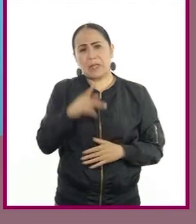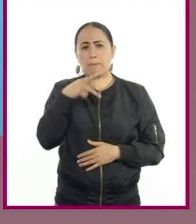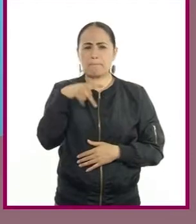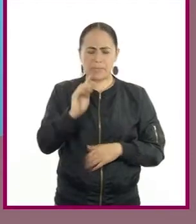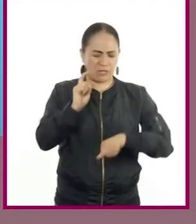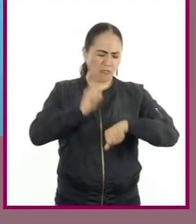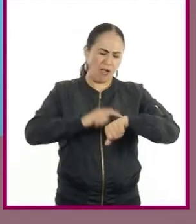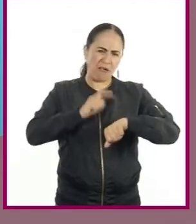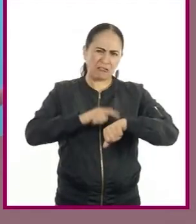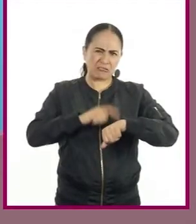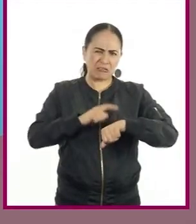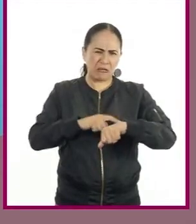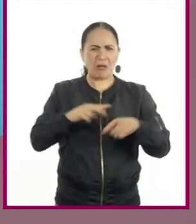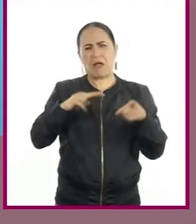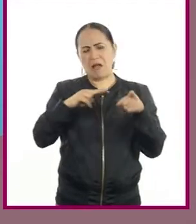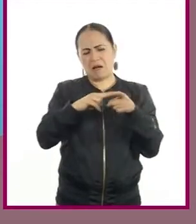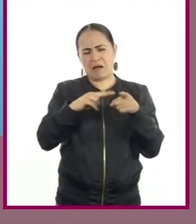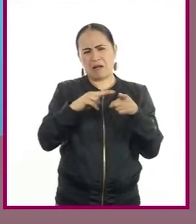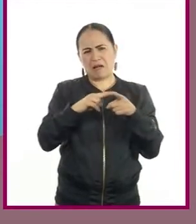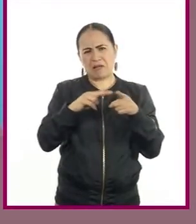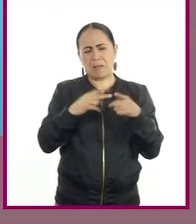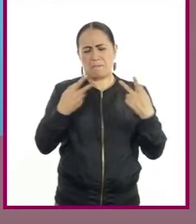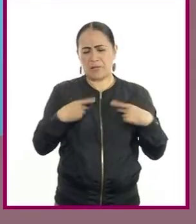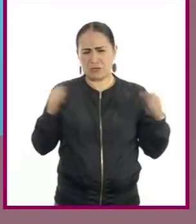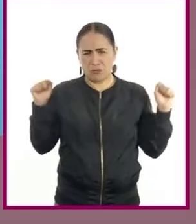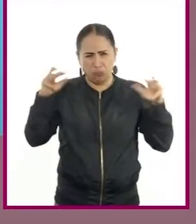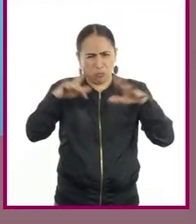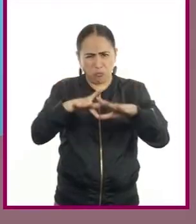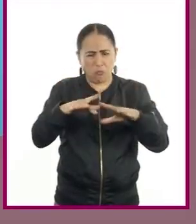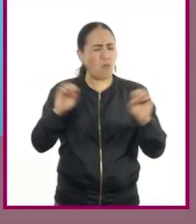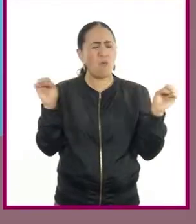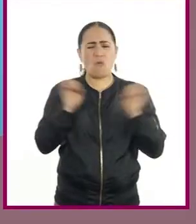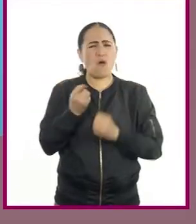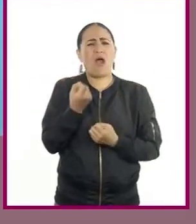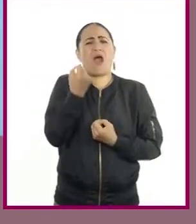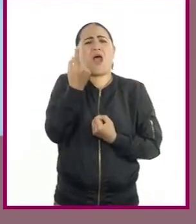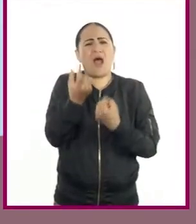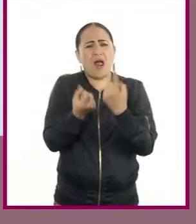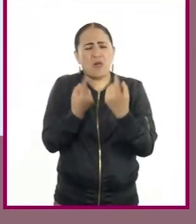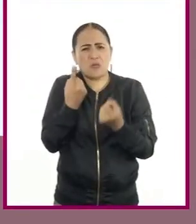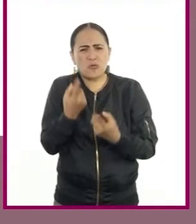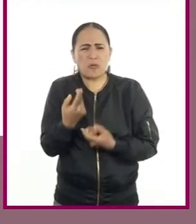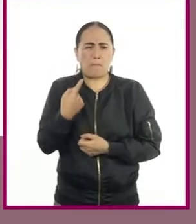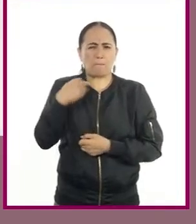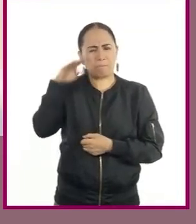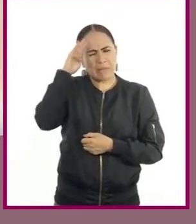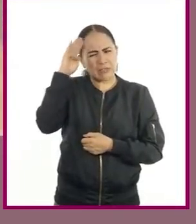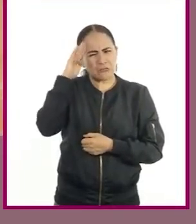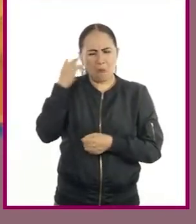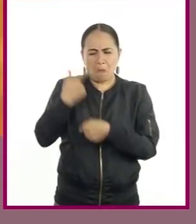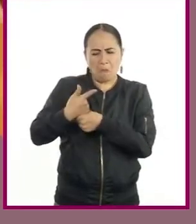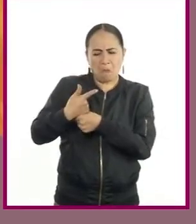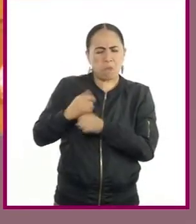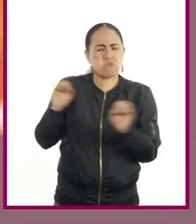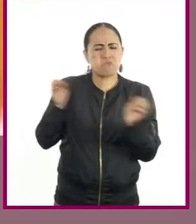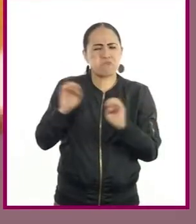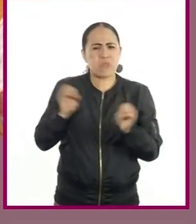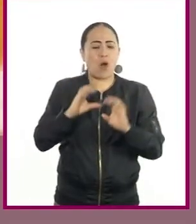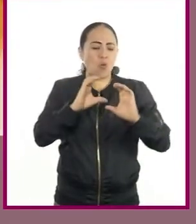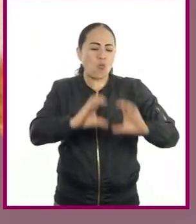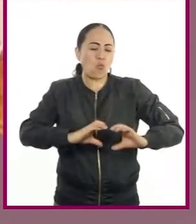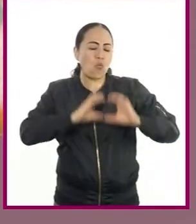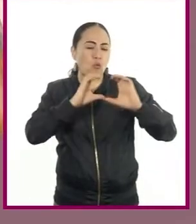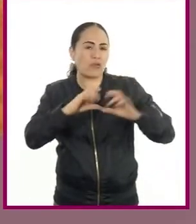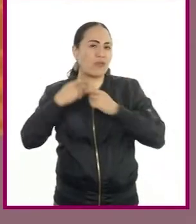esa hora aquel jardín estaba casi desierto, así que ella pensó que nadie lo notaría. Con mucho cuidado,